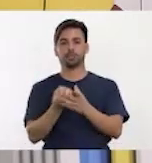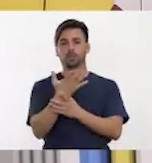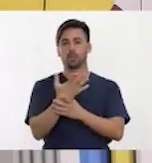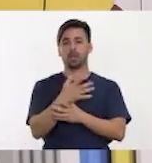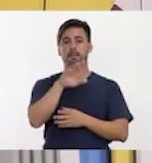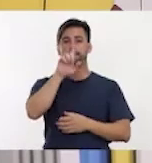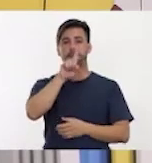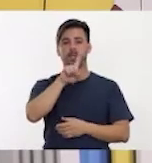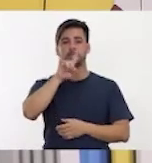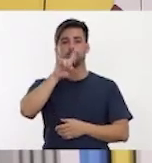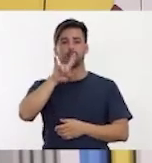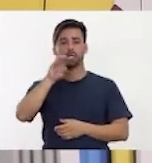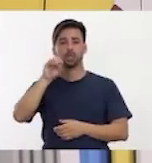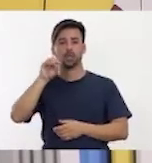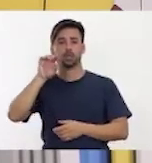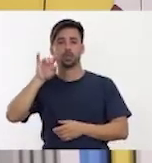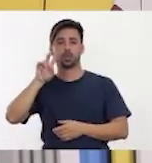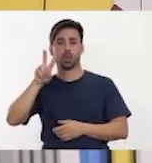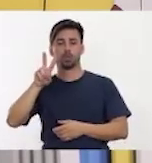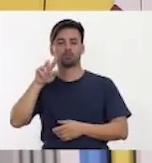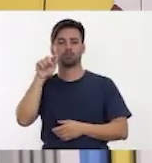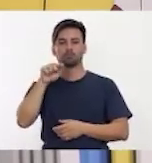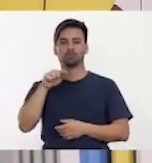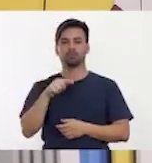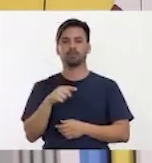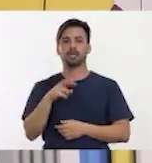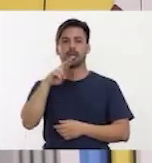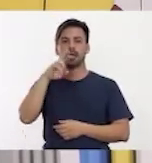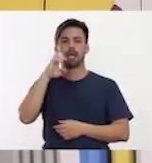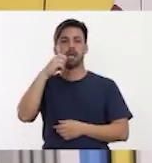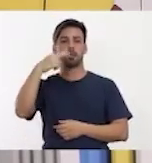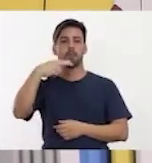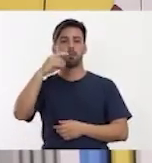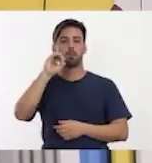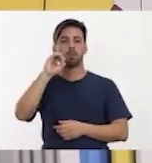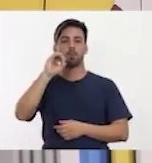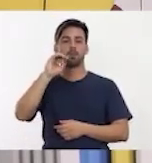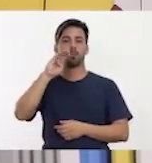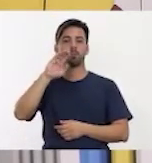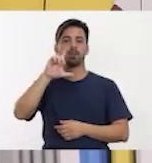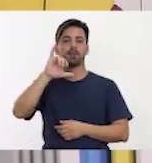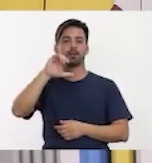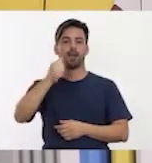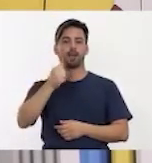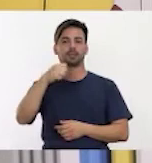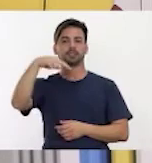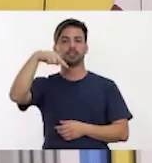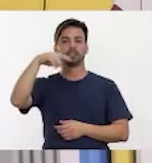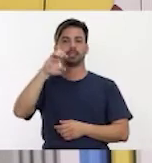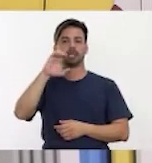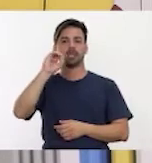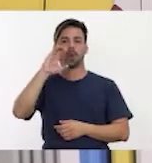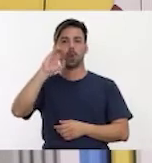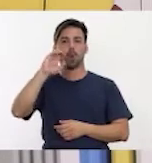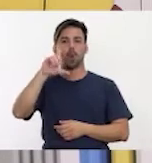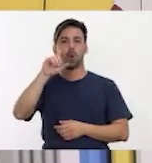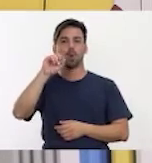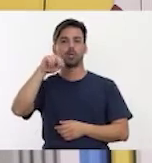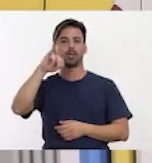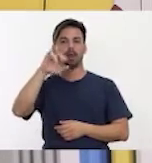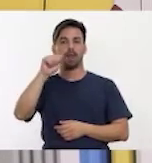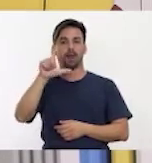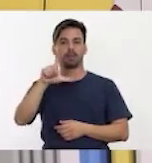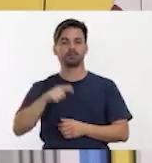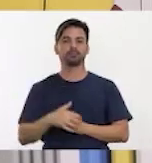afirma que surge en 1902 una república neocolonial. Y es precisamente la aplicación de